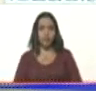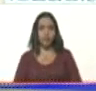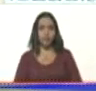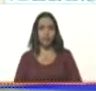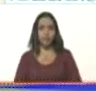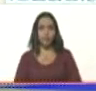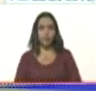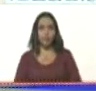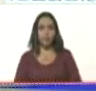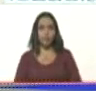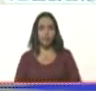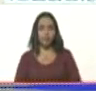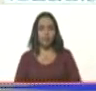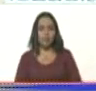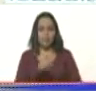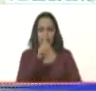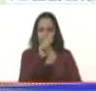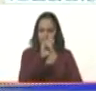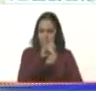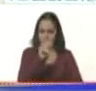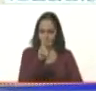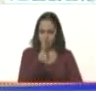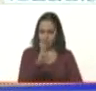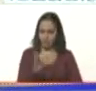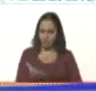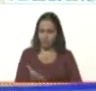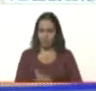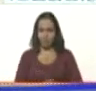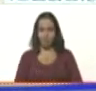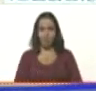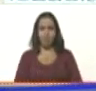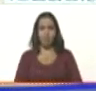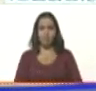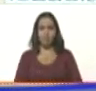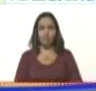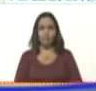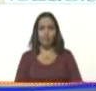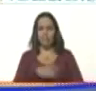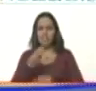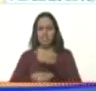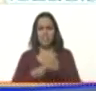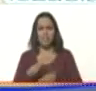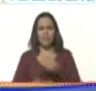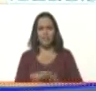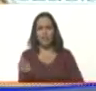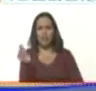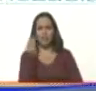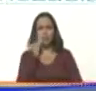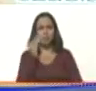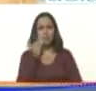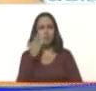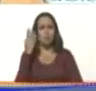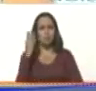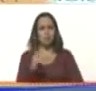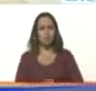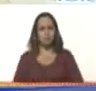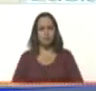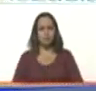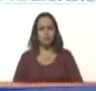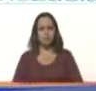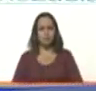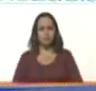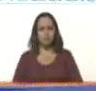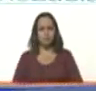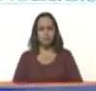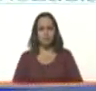El TIAR, imagínense ustedes, el TIAR, y lo que han hecho es el ridículo. Ahorita el canciller, a